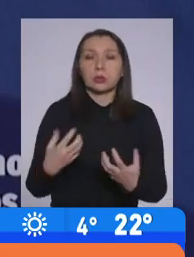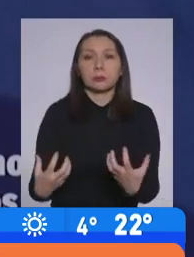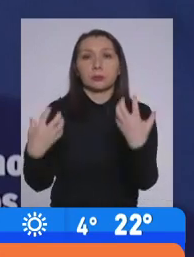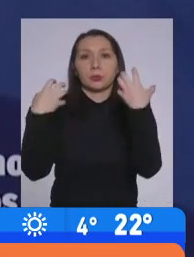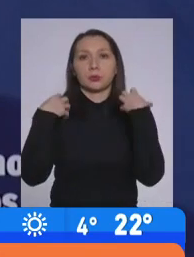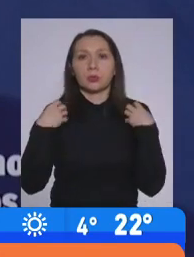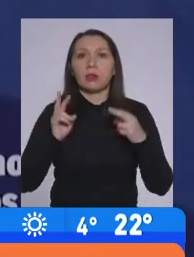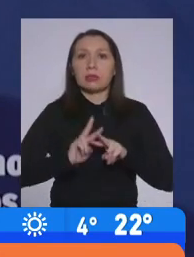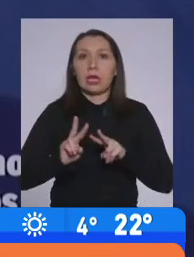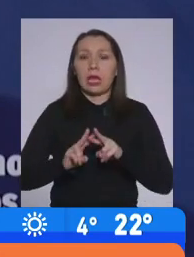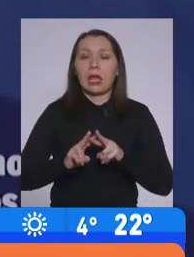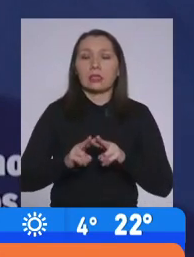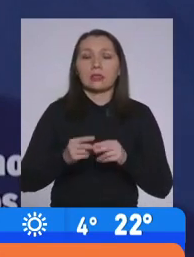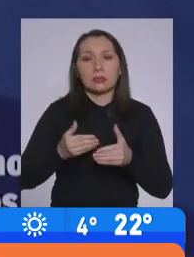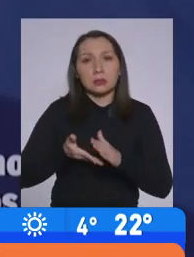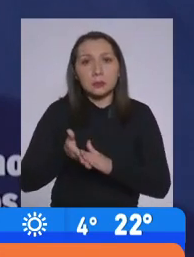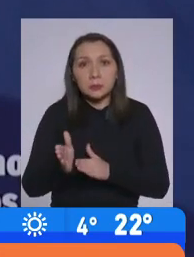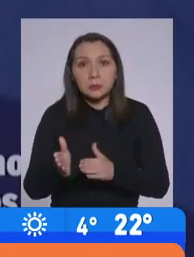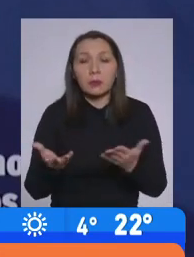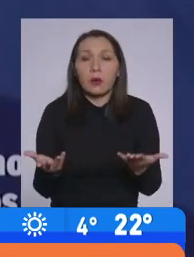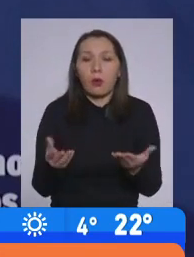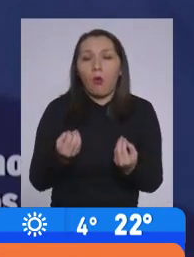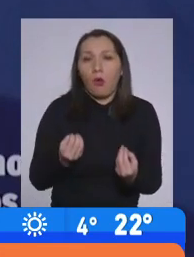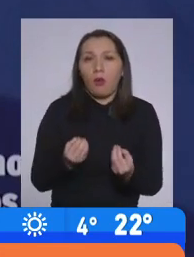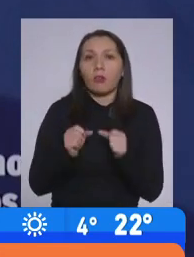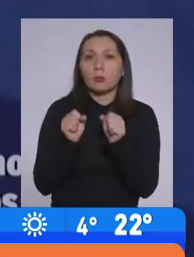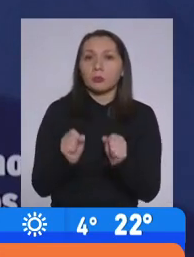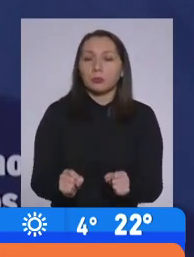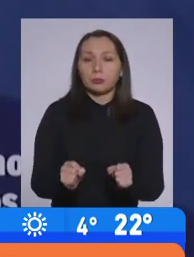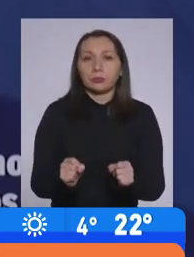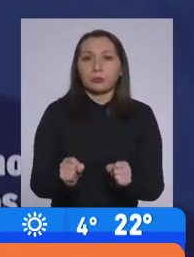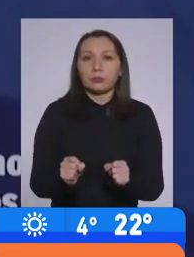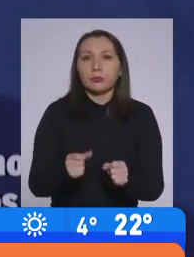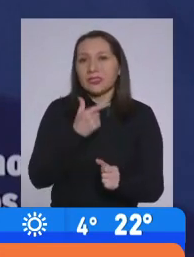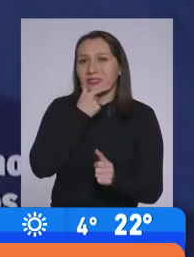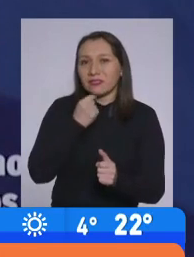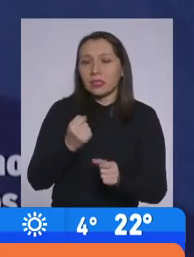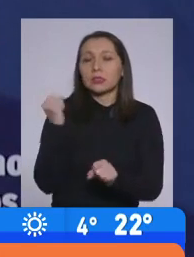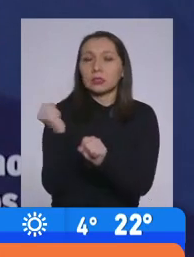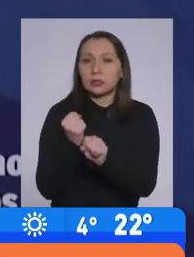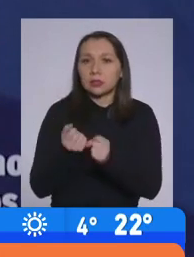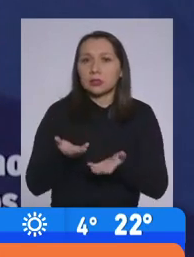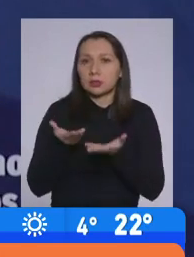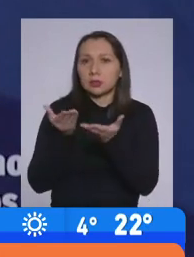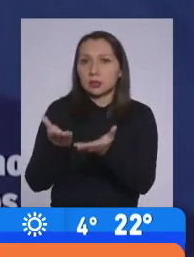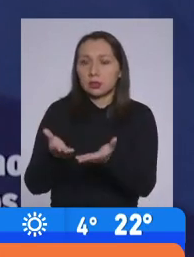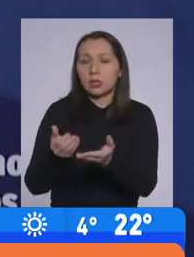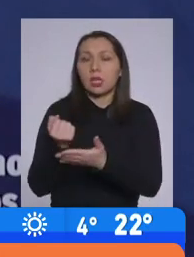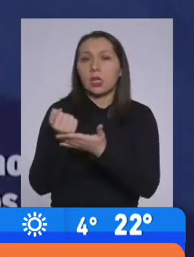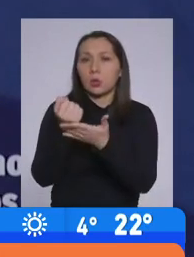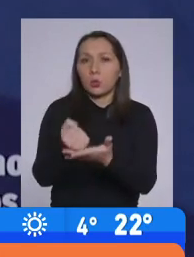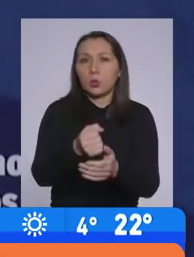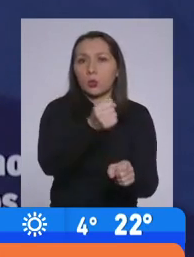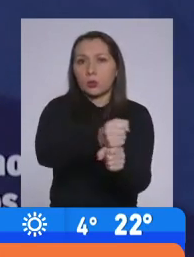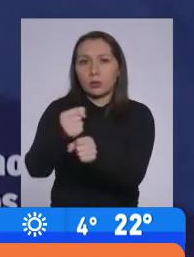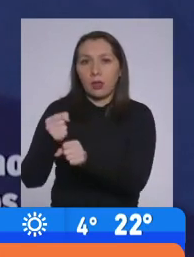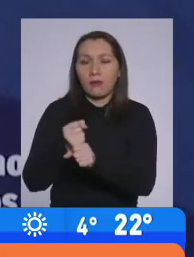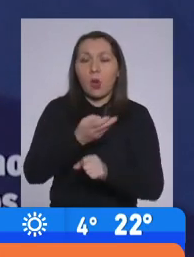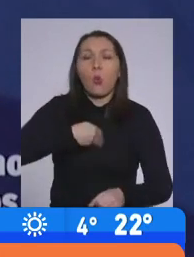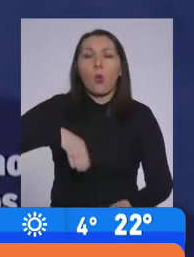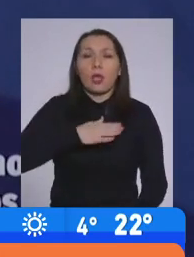responsabilidad y obviamente podamos facilitar el trabajo porque es un trabajo de nuestros